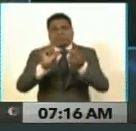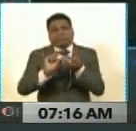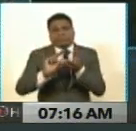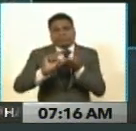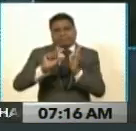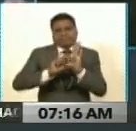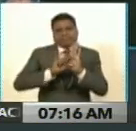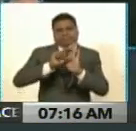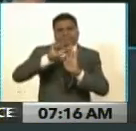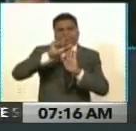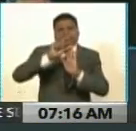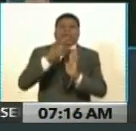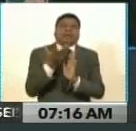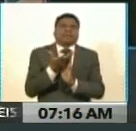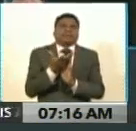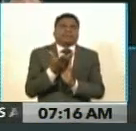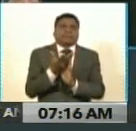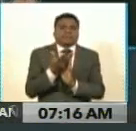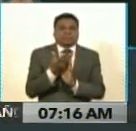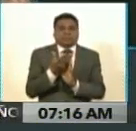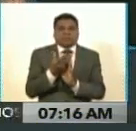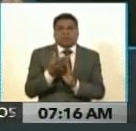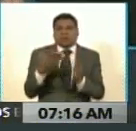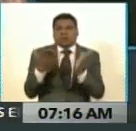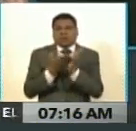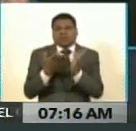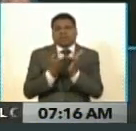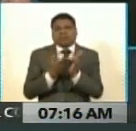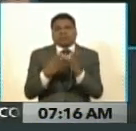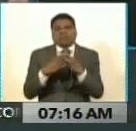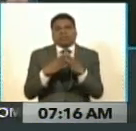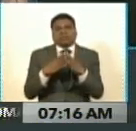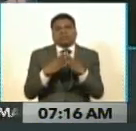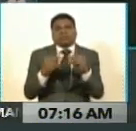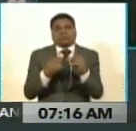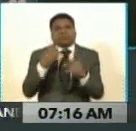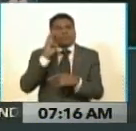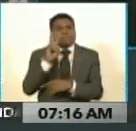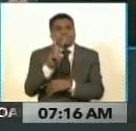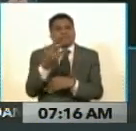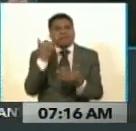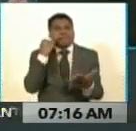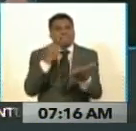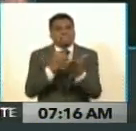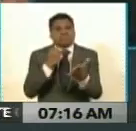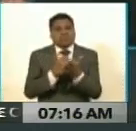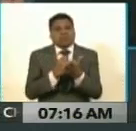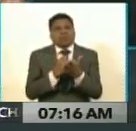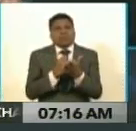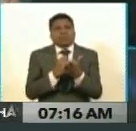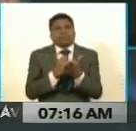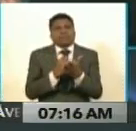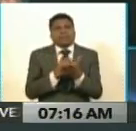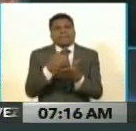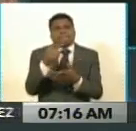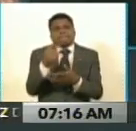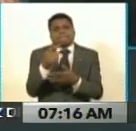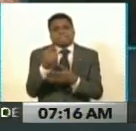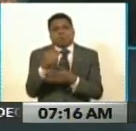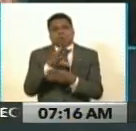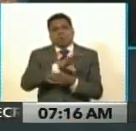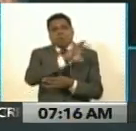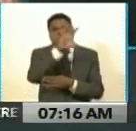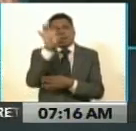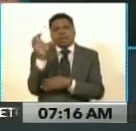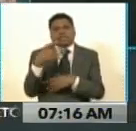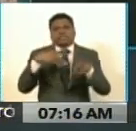y 95 los que estudian los tipos de gasolina se dan cuenta y comprueban que pocos países tienen gasolina